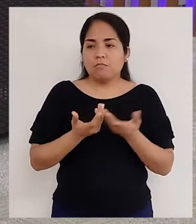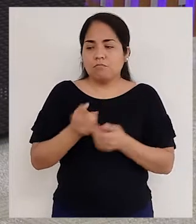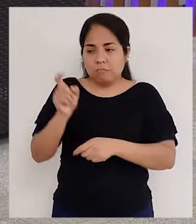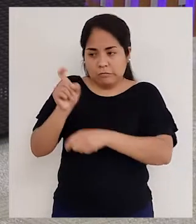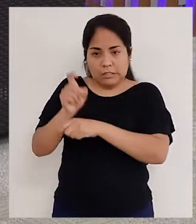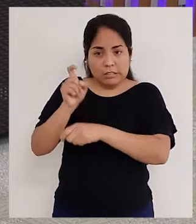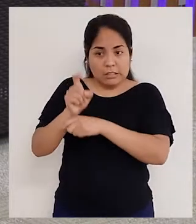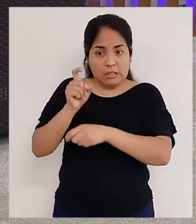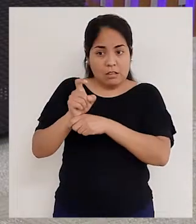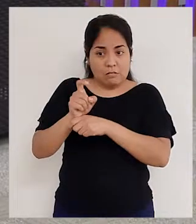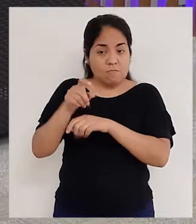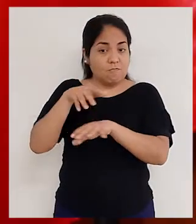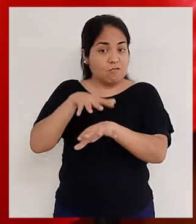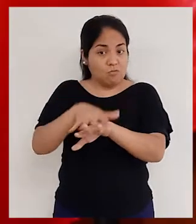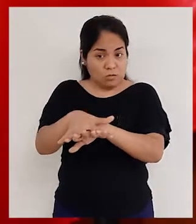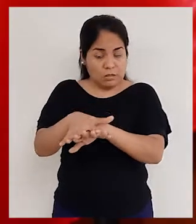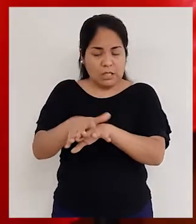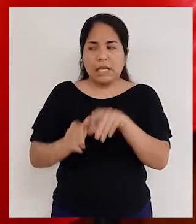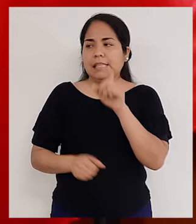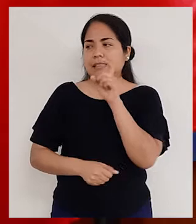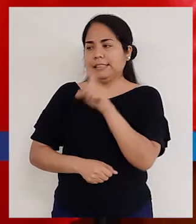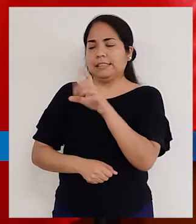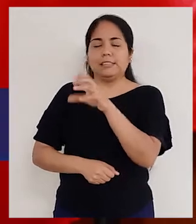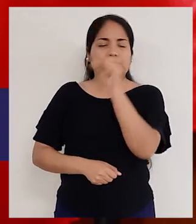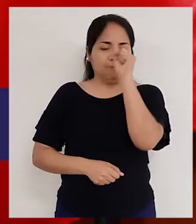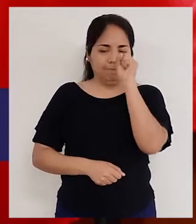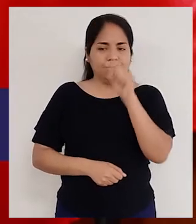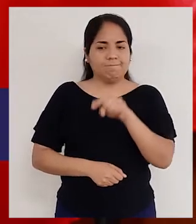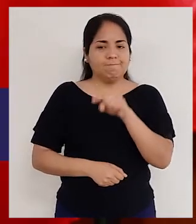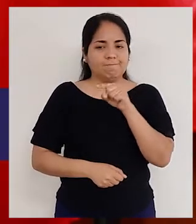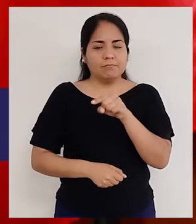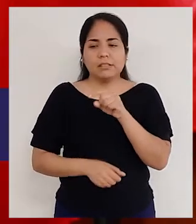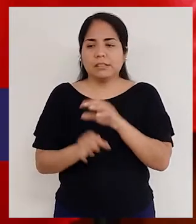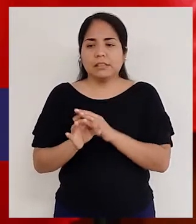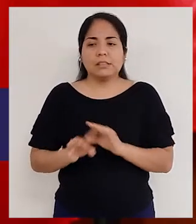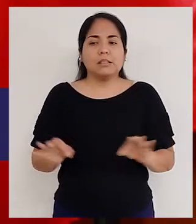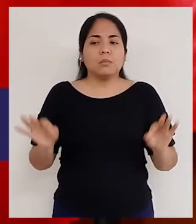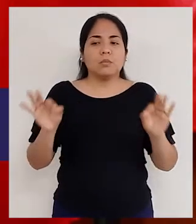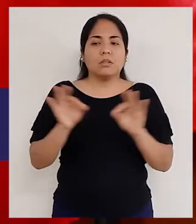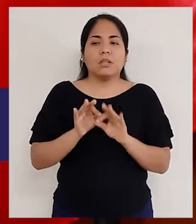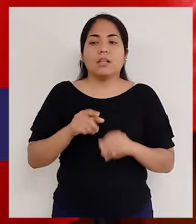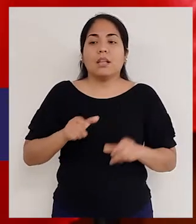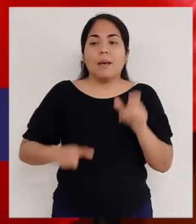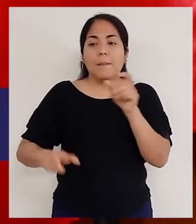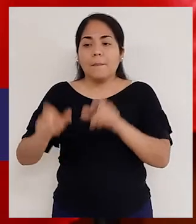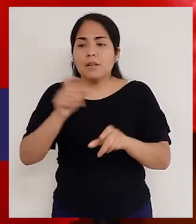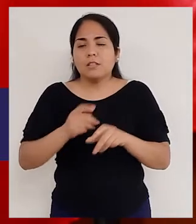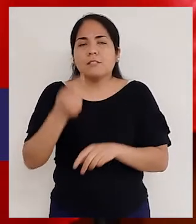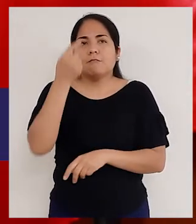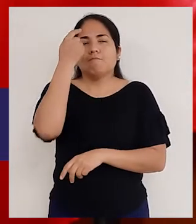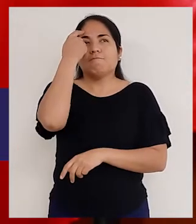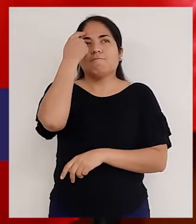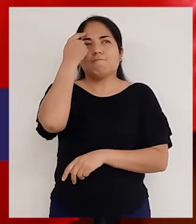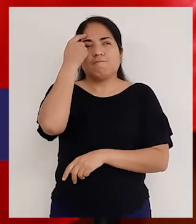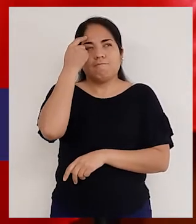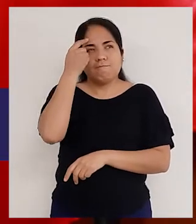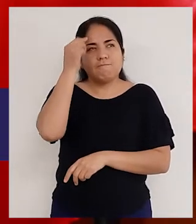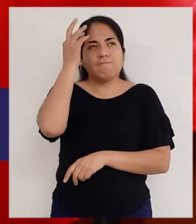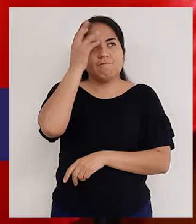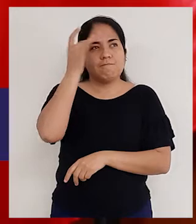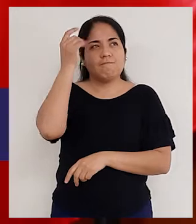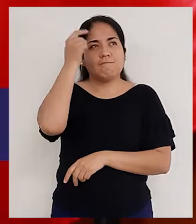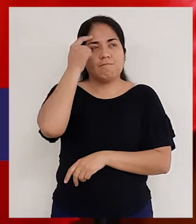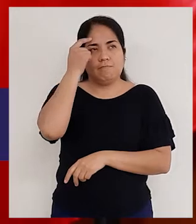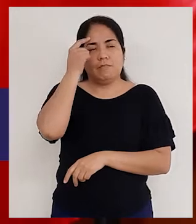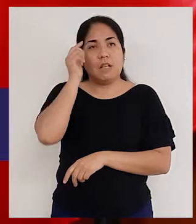de educación inclusiva? Es básico, eso es básico. La concientización de las personas es lo que puede hacer